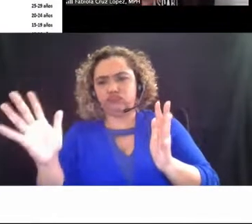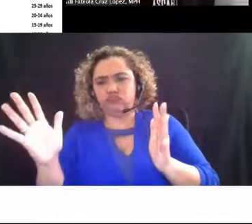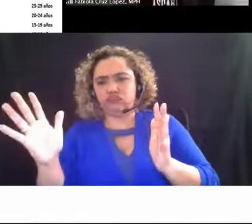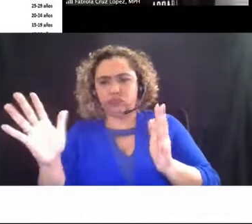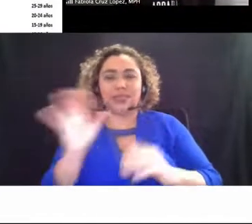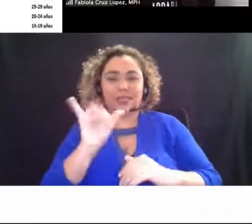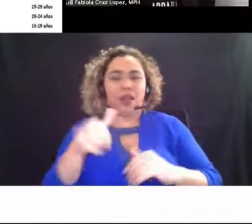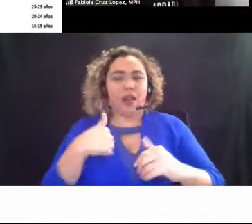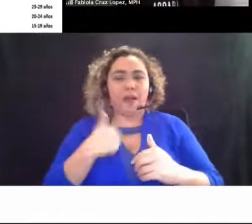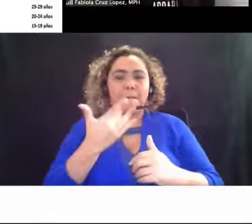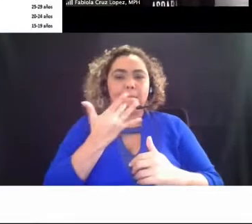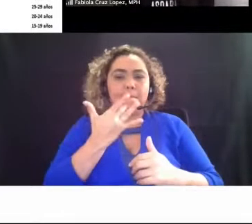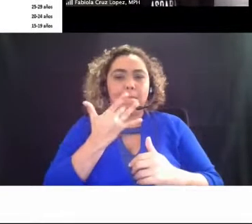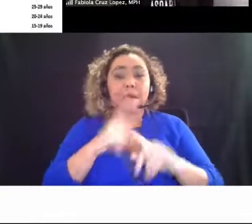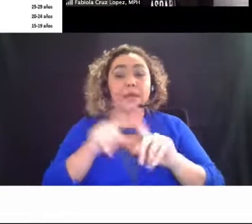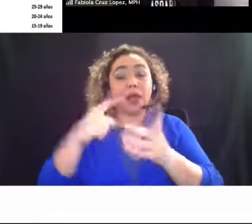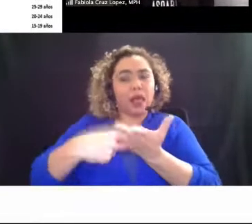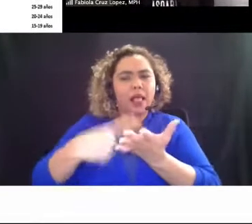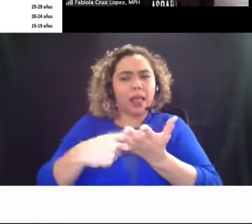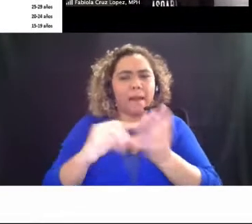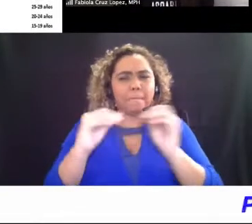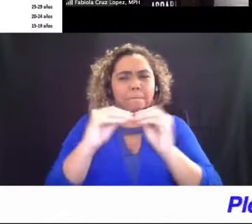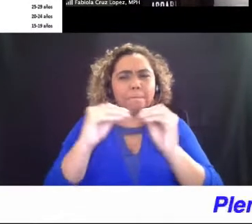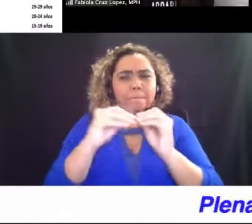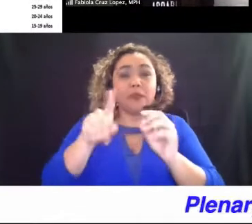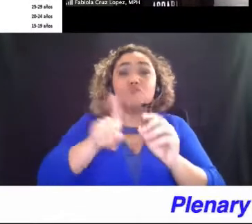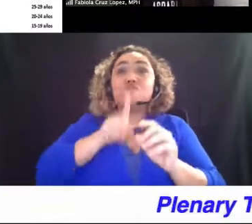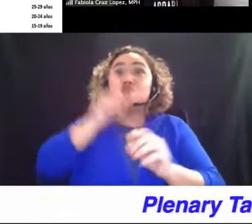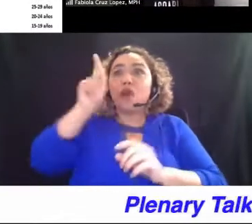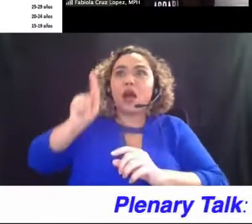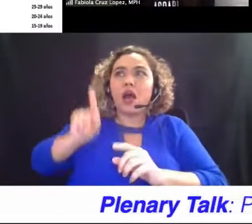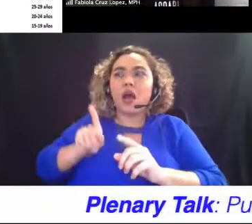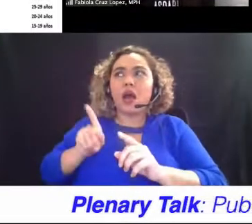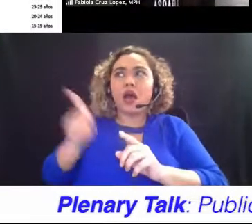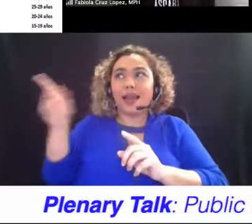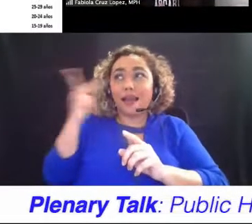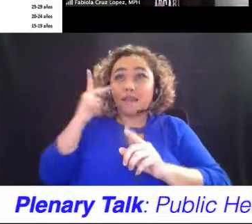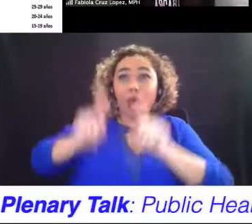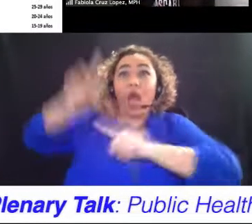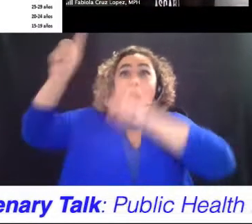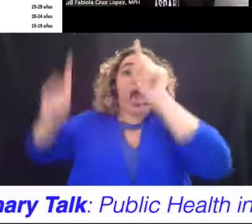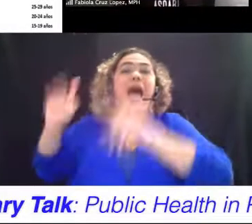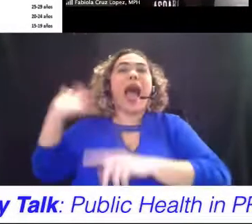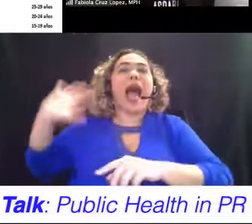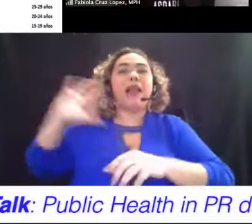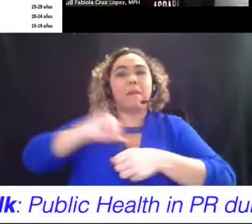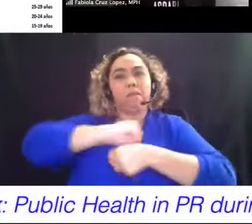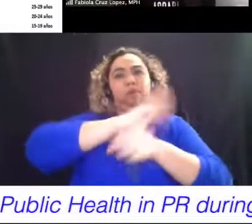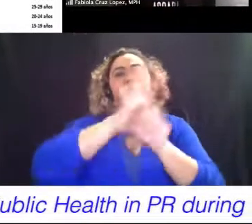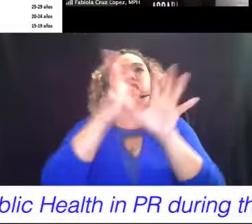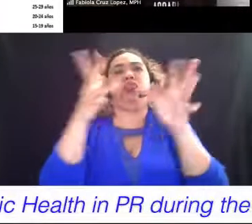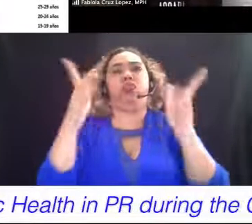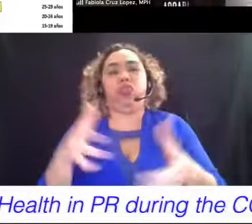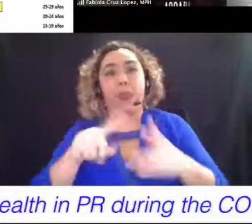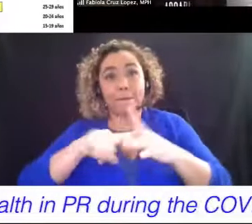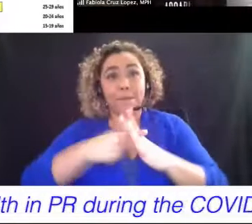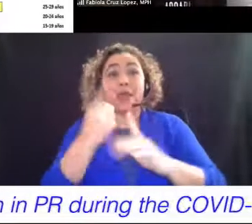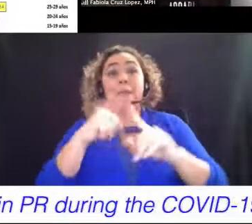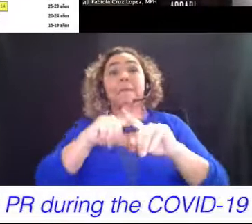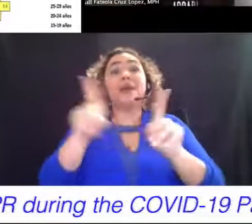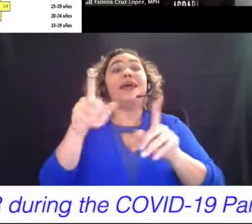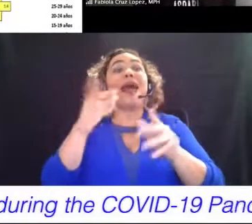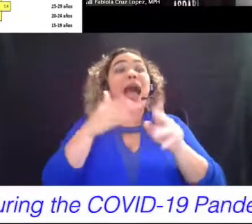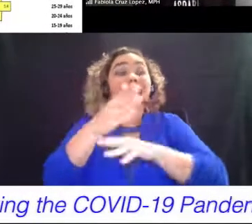entonces discutiremos bien esos picos reales que tuvimos en la pandemia. Pero luego de que comenzaron las